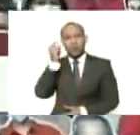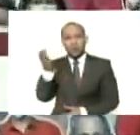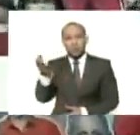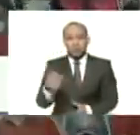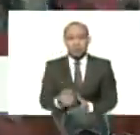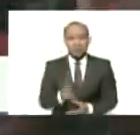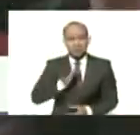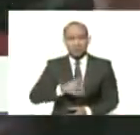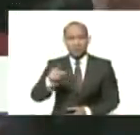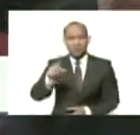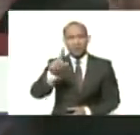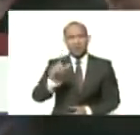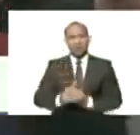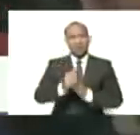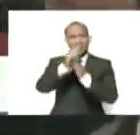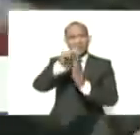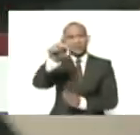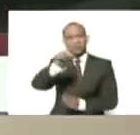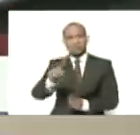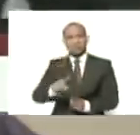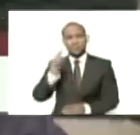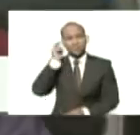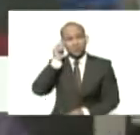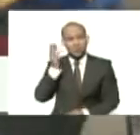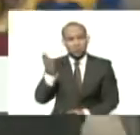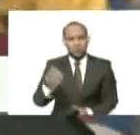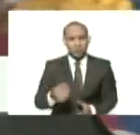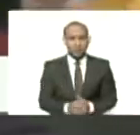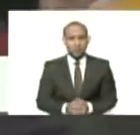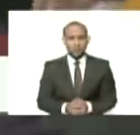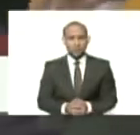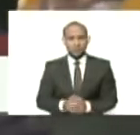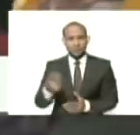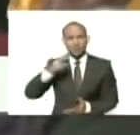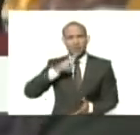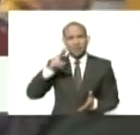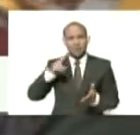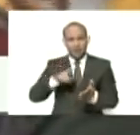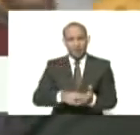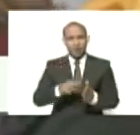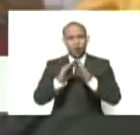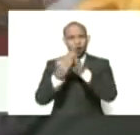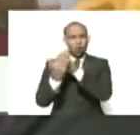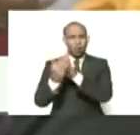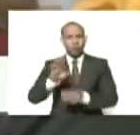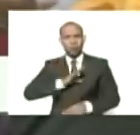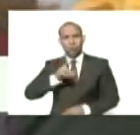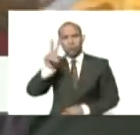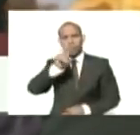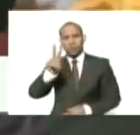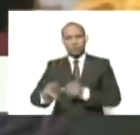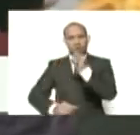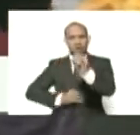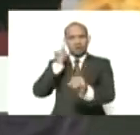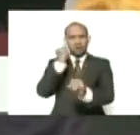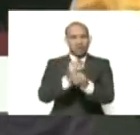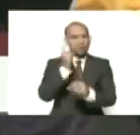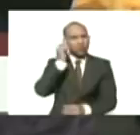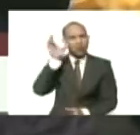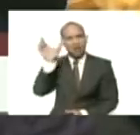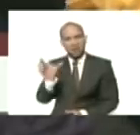Aquí está, líder marxista-leninista del verdadero comunismo venezolano e internacional, María